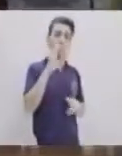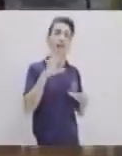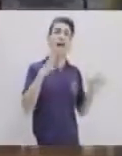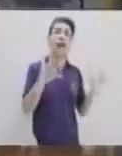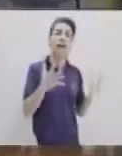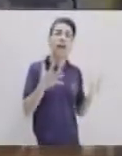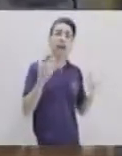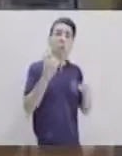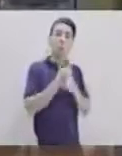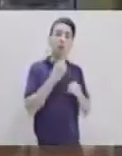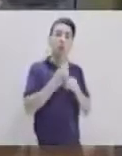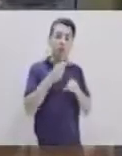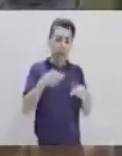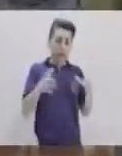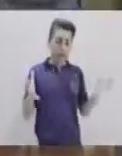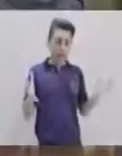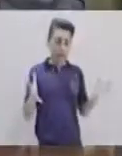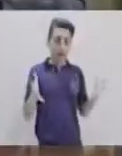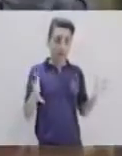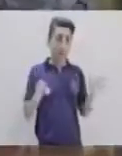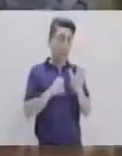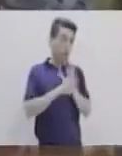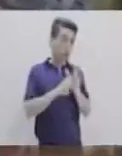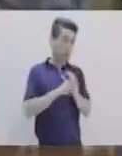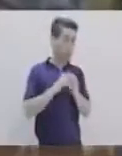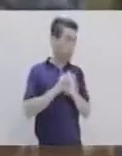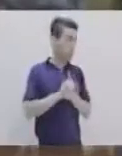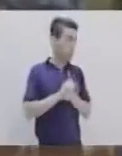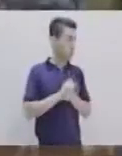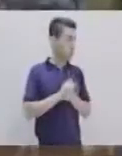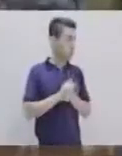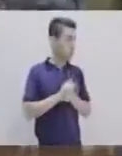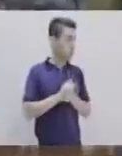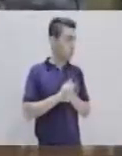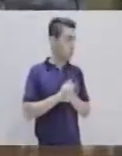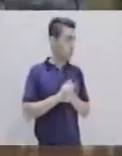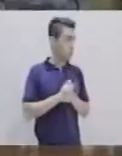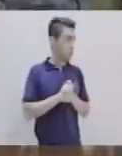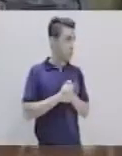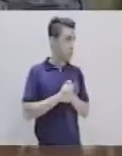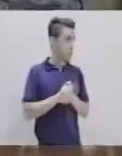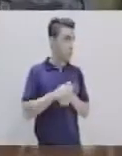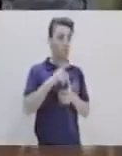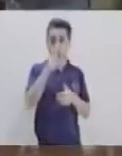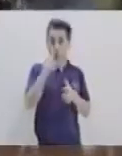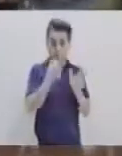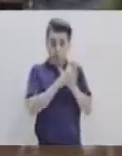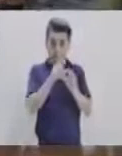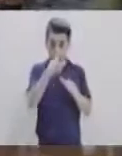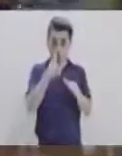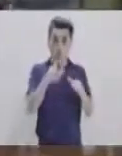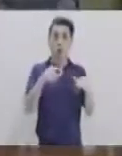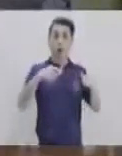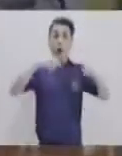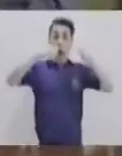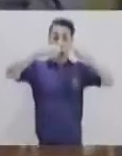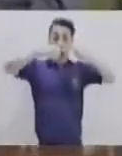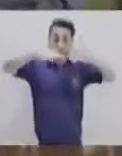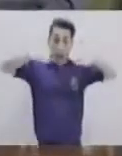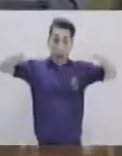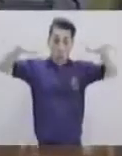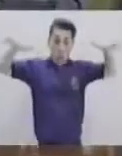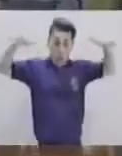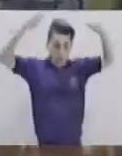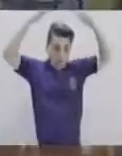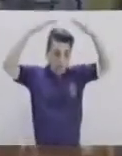material que estemos utilizando. Por ejemplo, ¿alguna vez has probado hablar debajo del agua? Sí. Muy bien, y